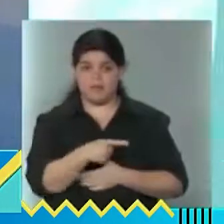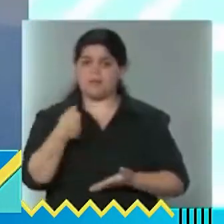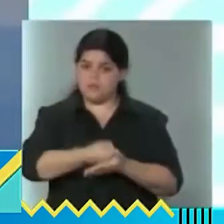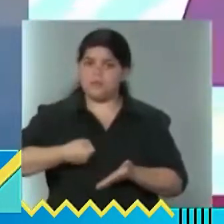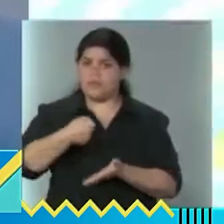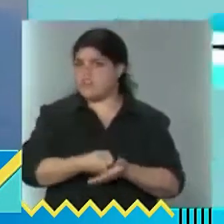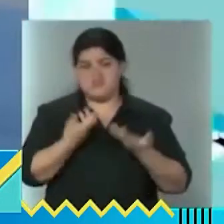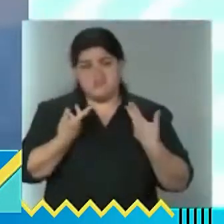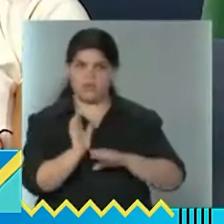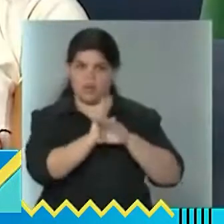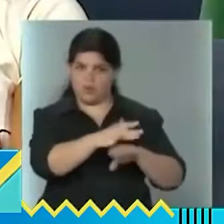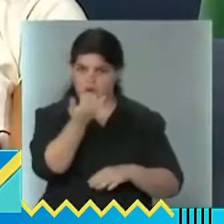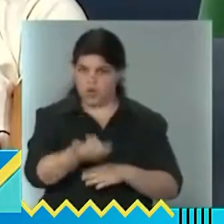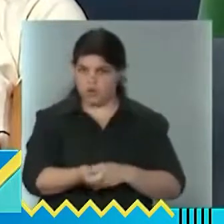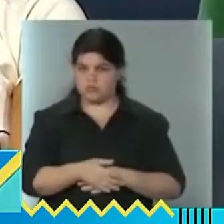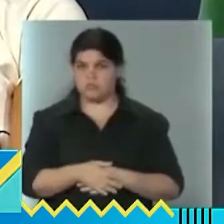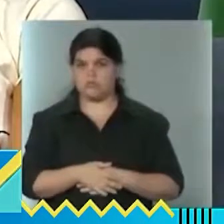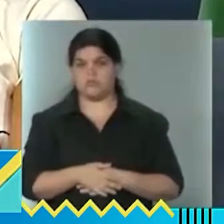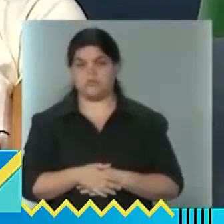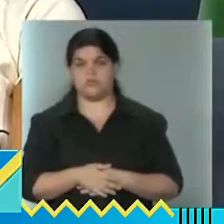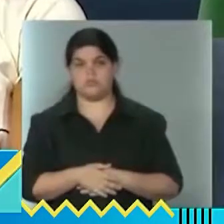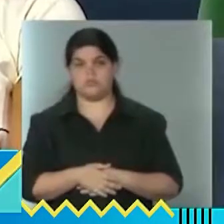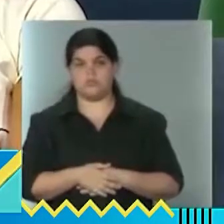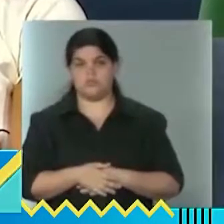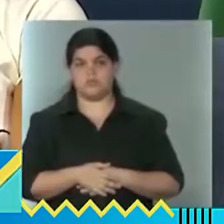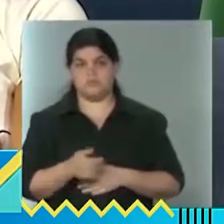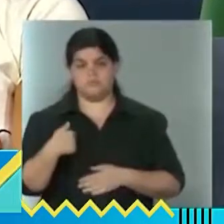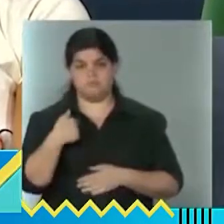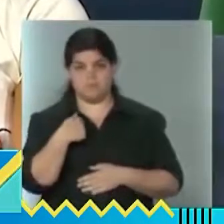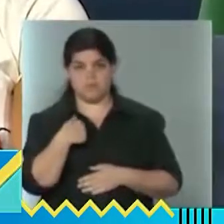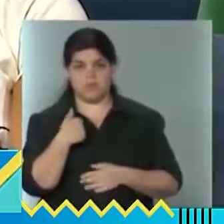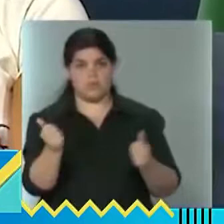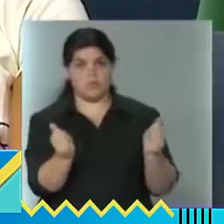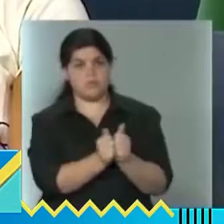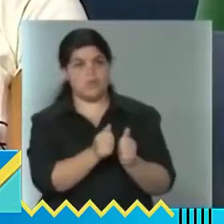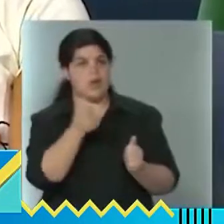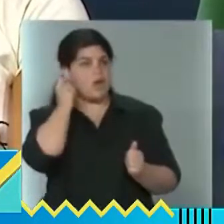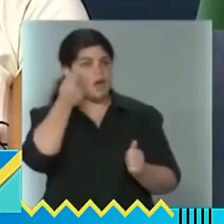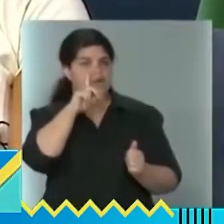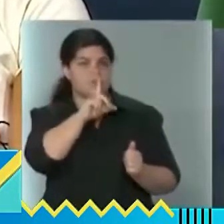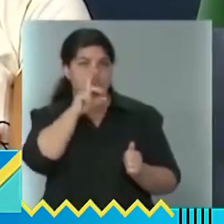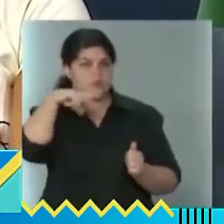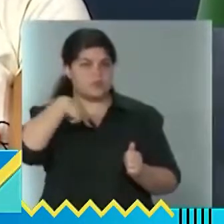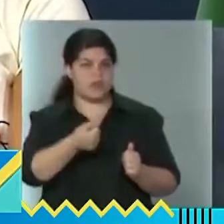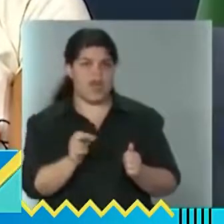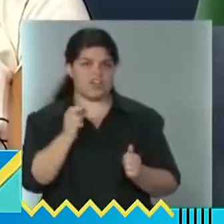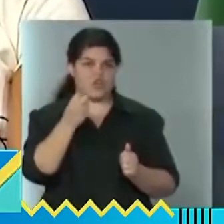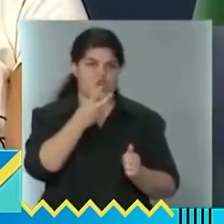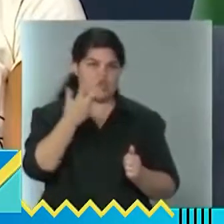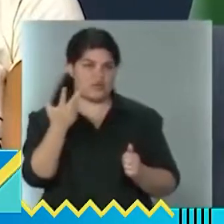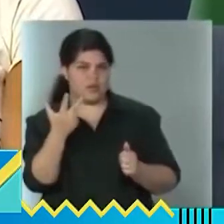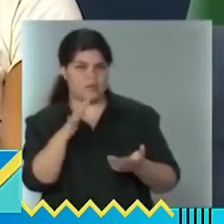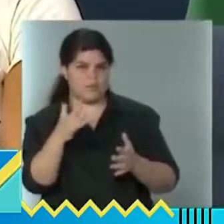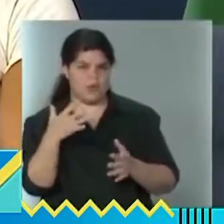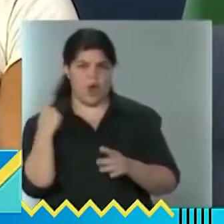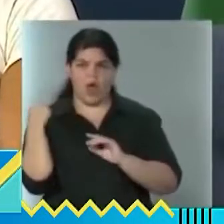estamos acostumbrados al esfuerzo. Yo con Agustina hemos tenido apoyo hace 2 años, 3 años. Al principio fue duro